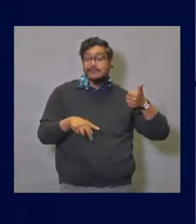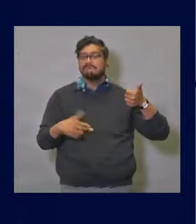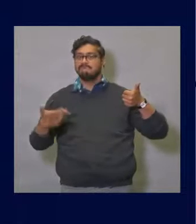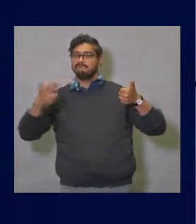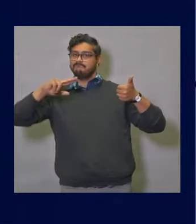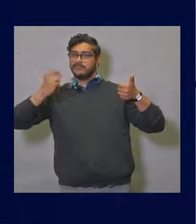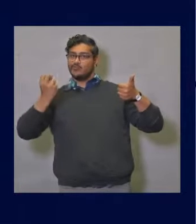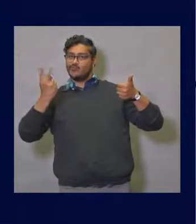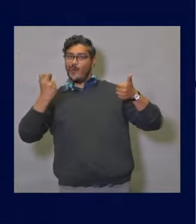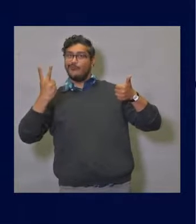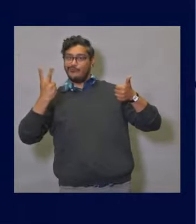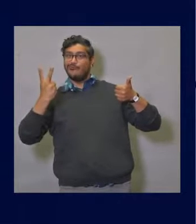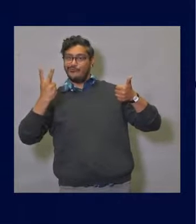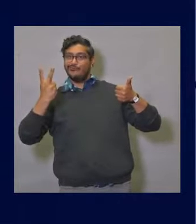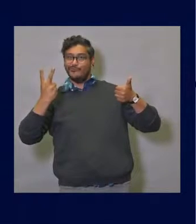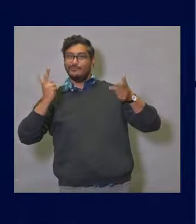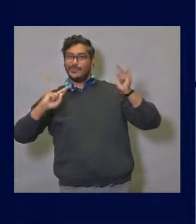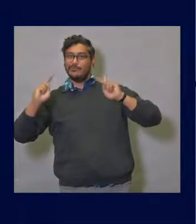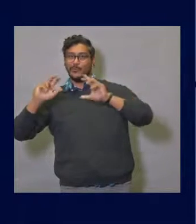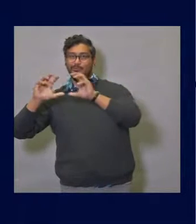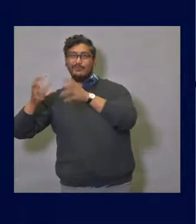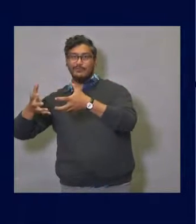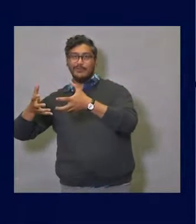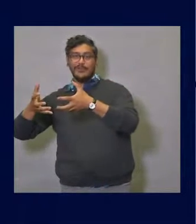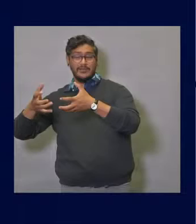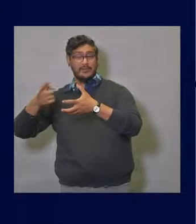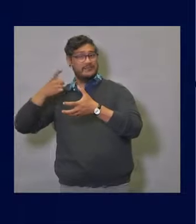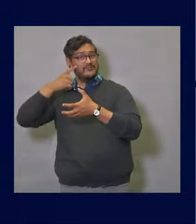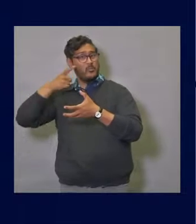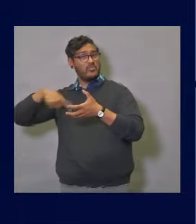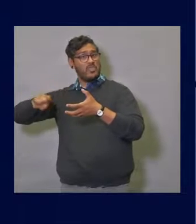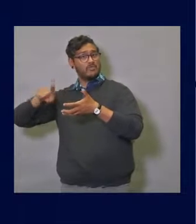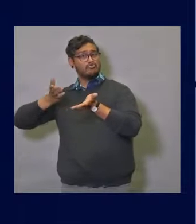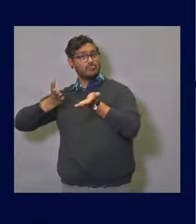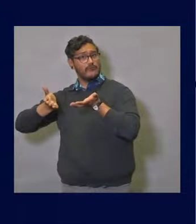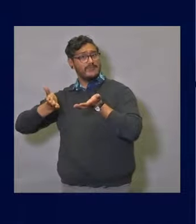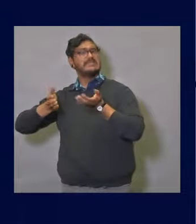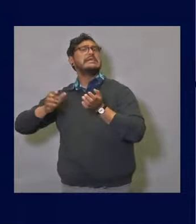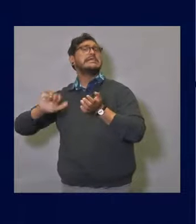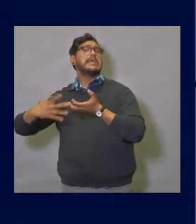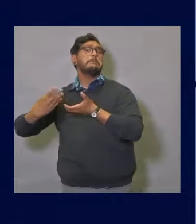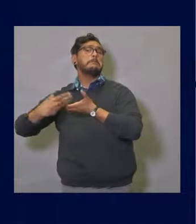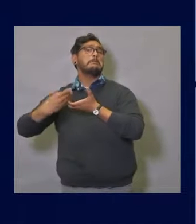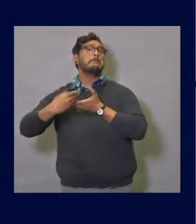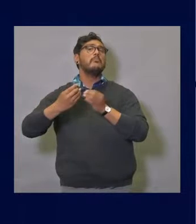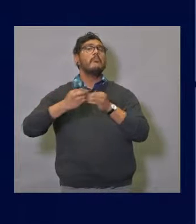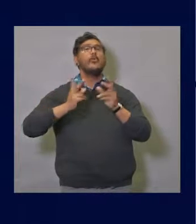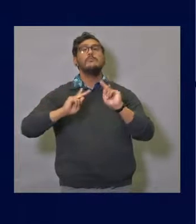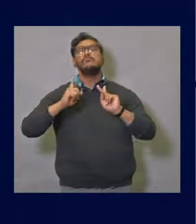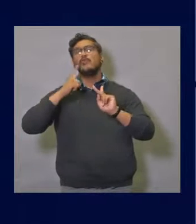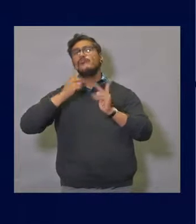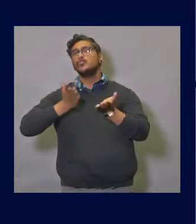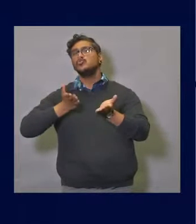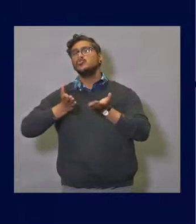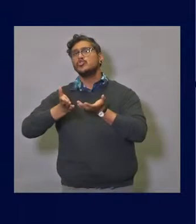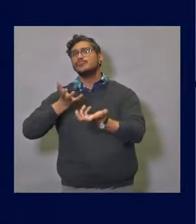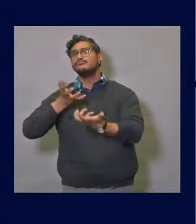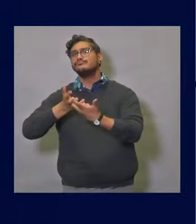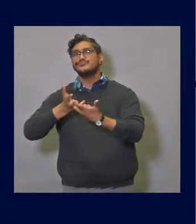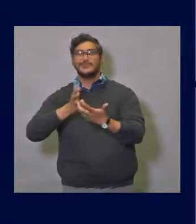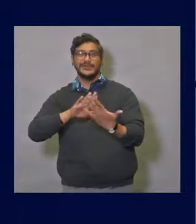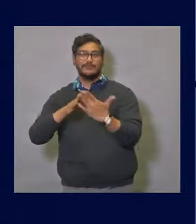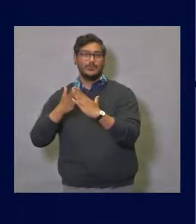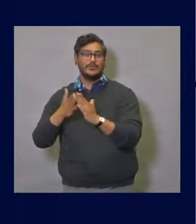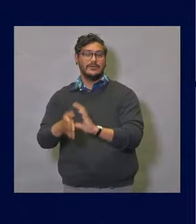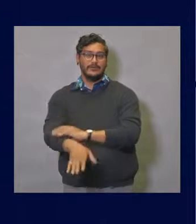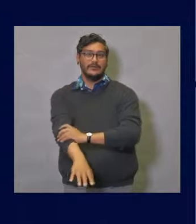participantes para hacer que este tipo de apoyo tenga una mejor forma de acceso a todos los miembros de la comunidad.